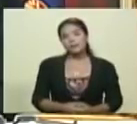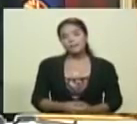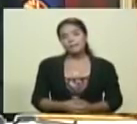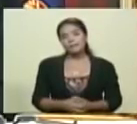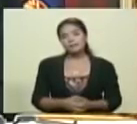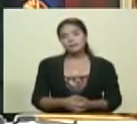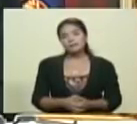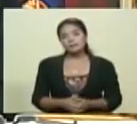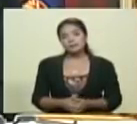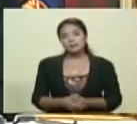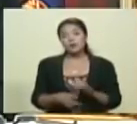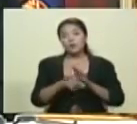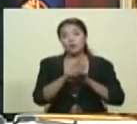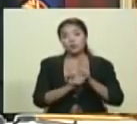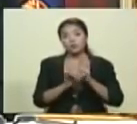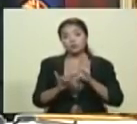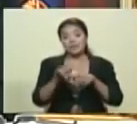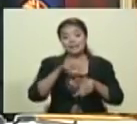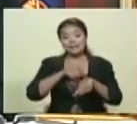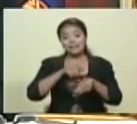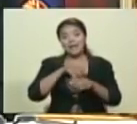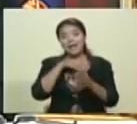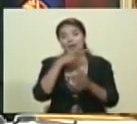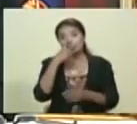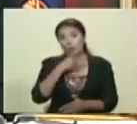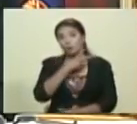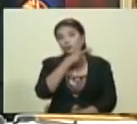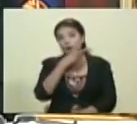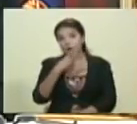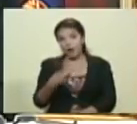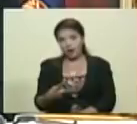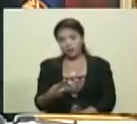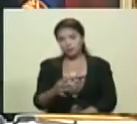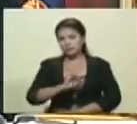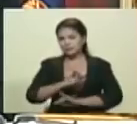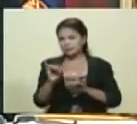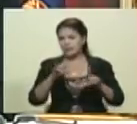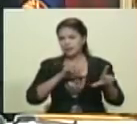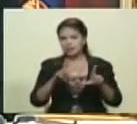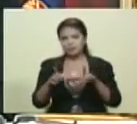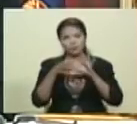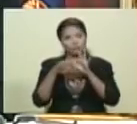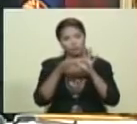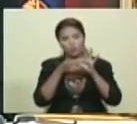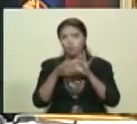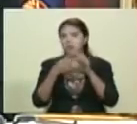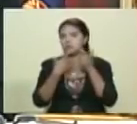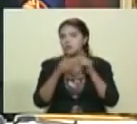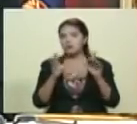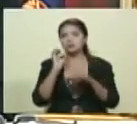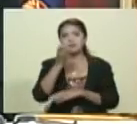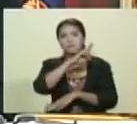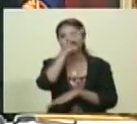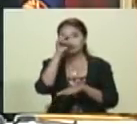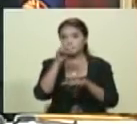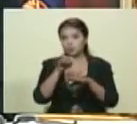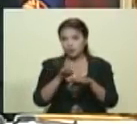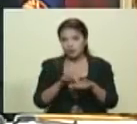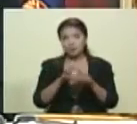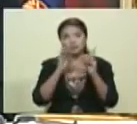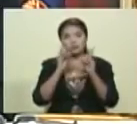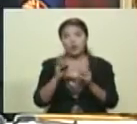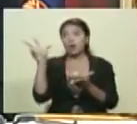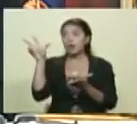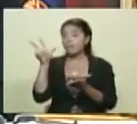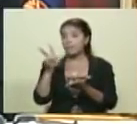Tiempos. La constituyente va a durar hasta 2 años. Ha determinado de manera soberana la Asamblea Nacional con la